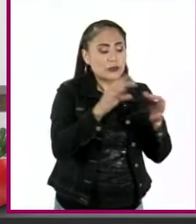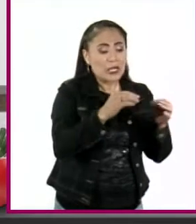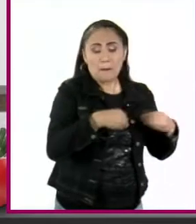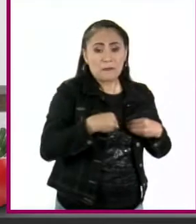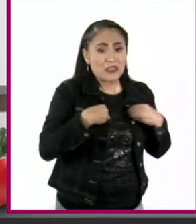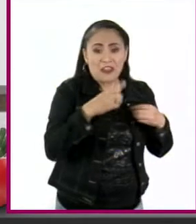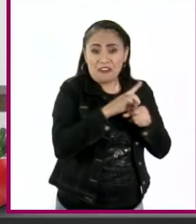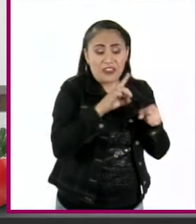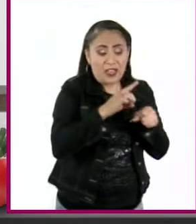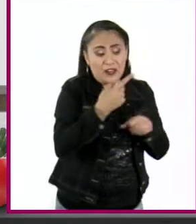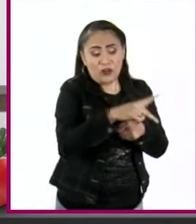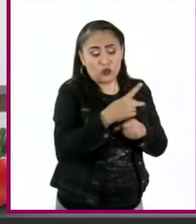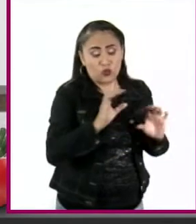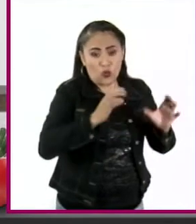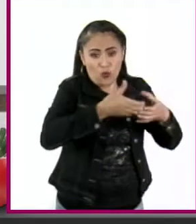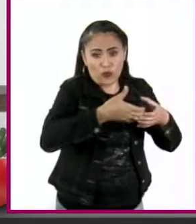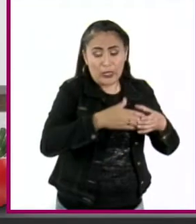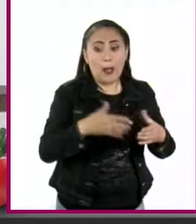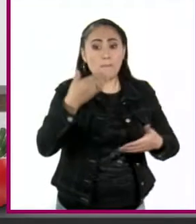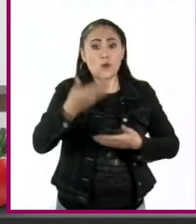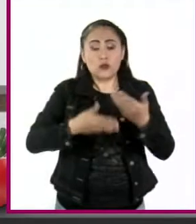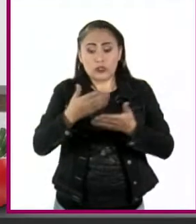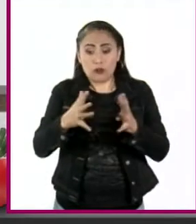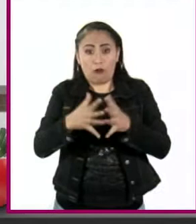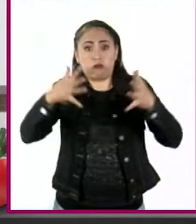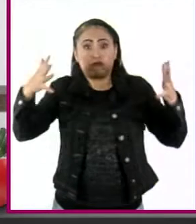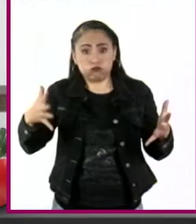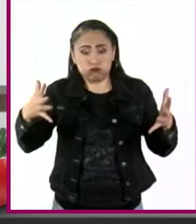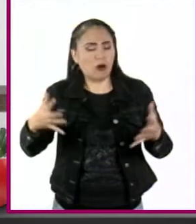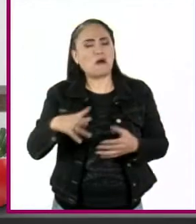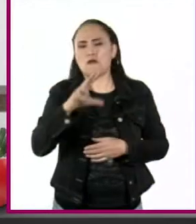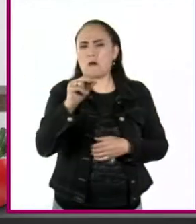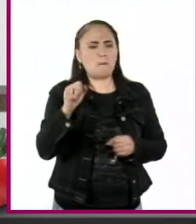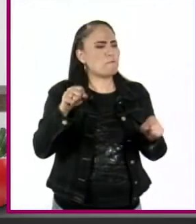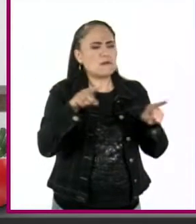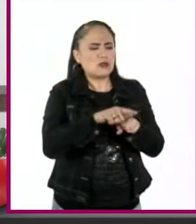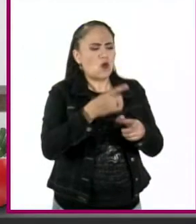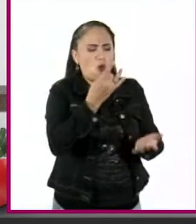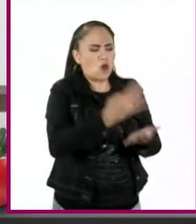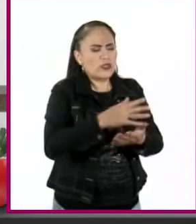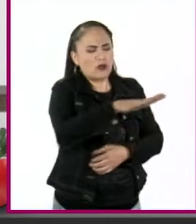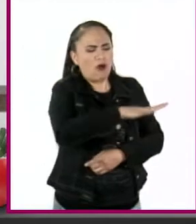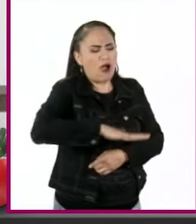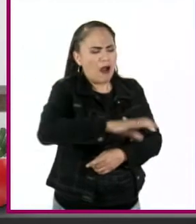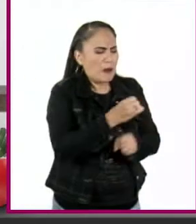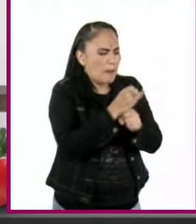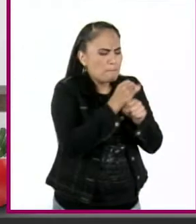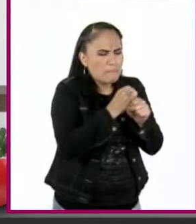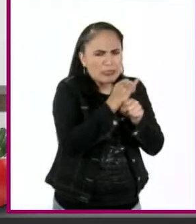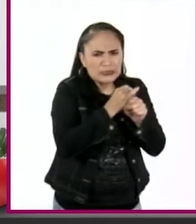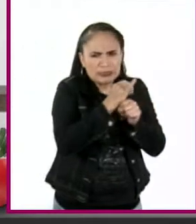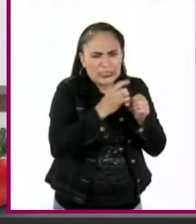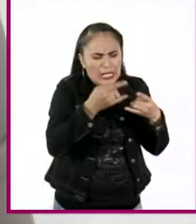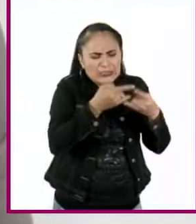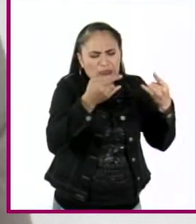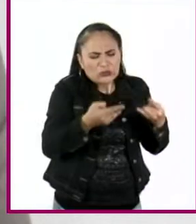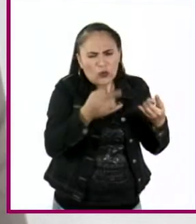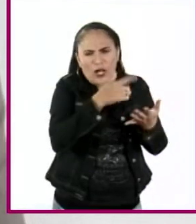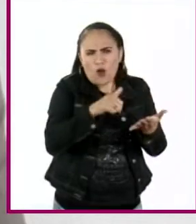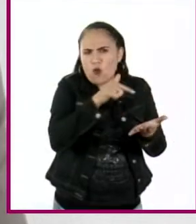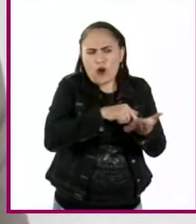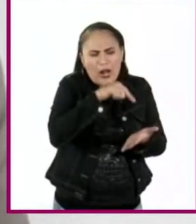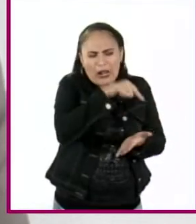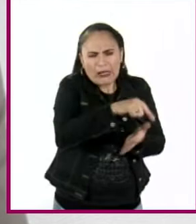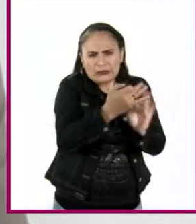cotidiano, de acuerdo no a los grandes procesos, sino por el propio proceso de acontecimientos que investigan a manera de una historia local.